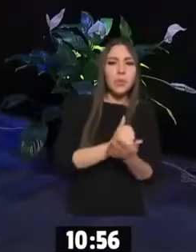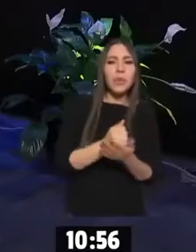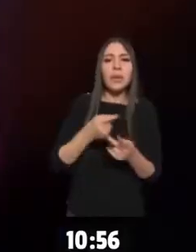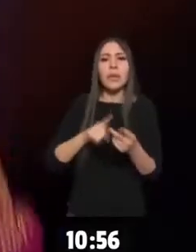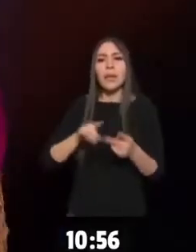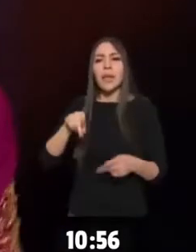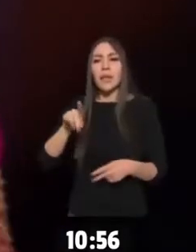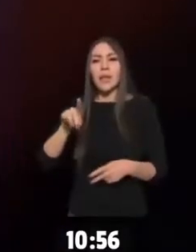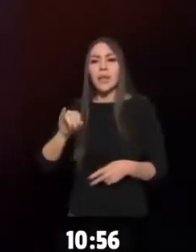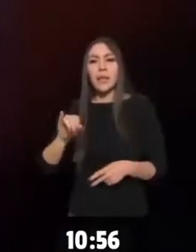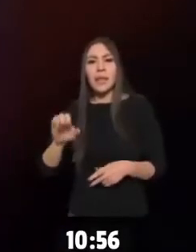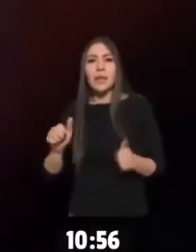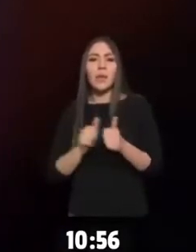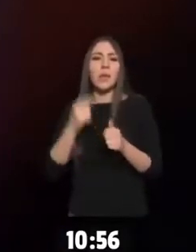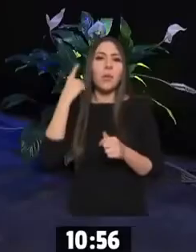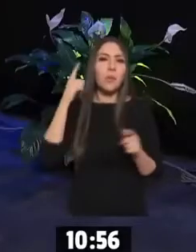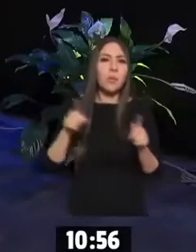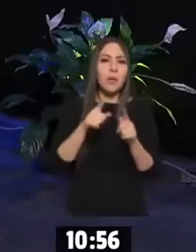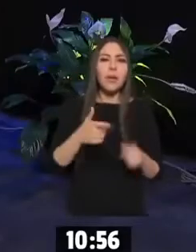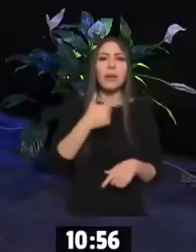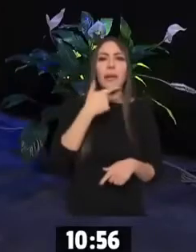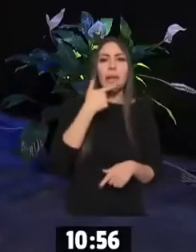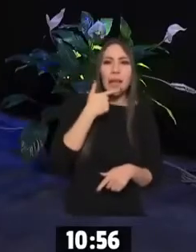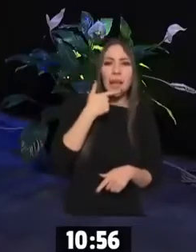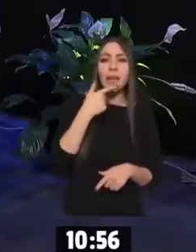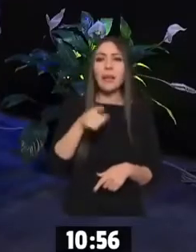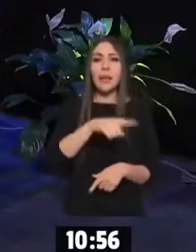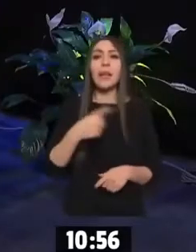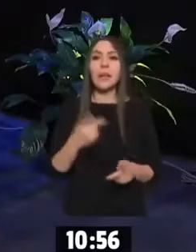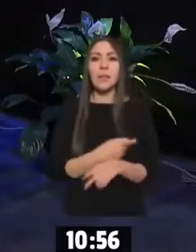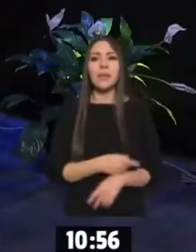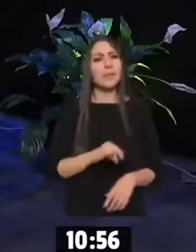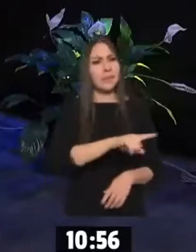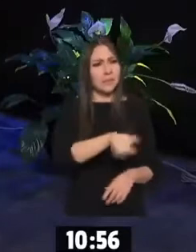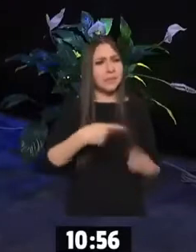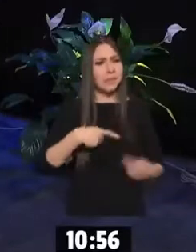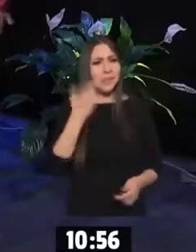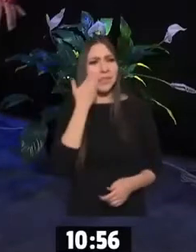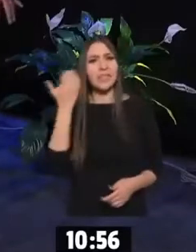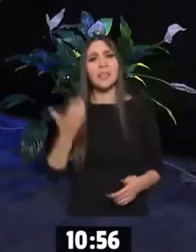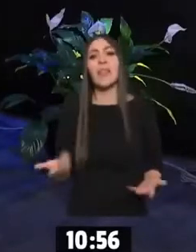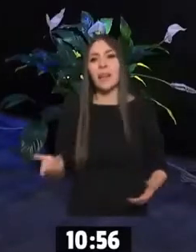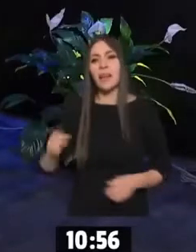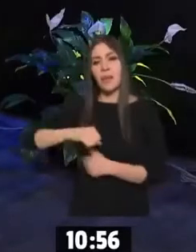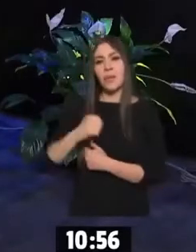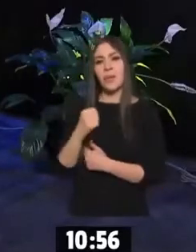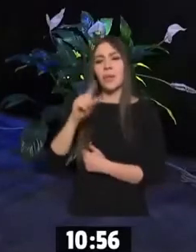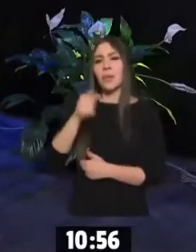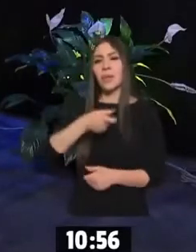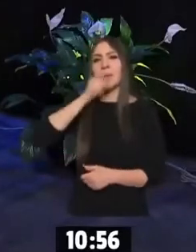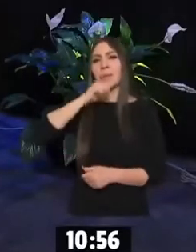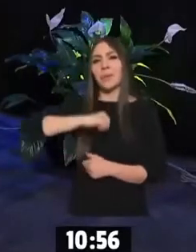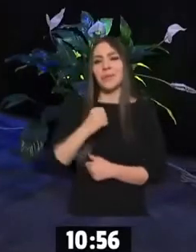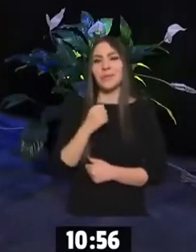de Durango, con inglés, etcétera. Ah, pues son chidos. Somos chidos, ahí está. Chidos. Ya está. Ahí estamos. Exacto. Váyale guardando un shot a mi compañero.